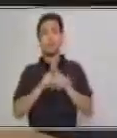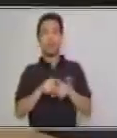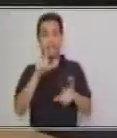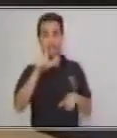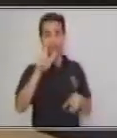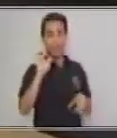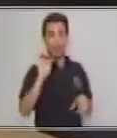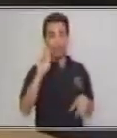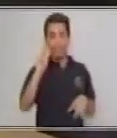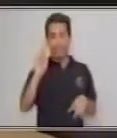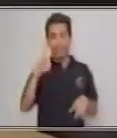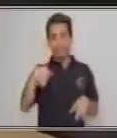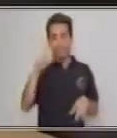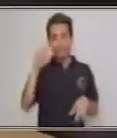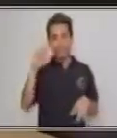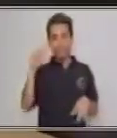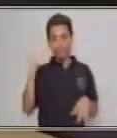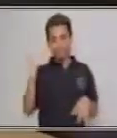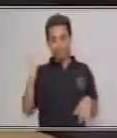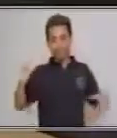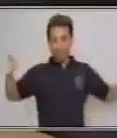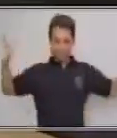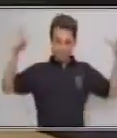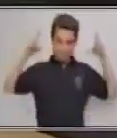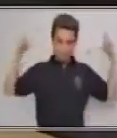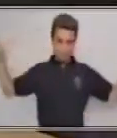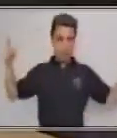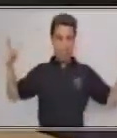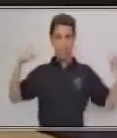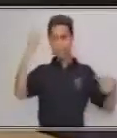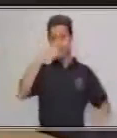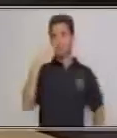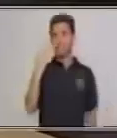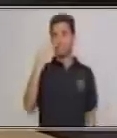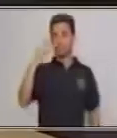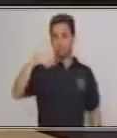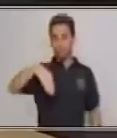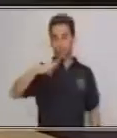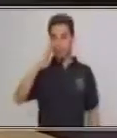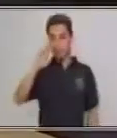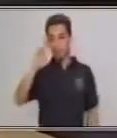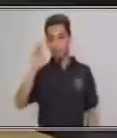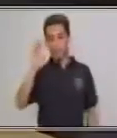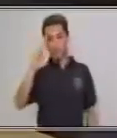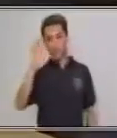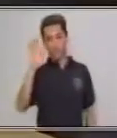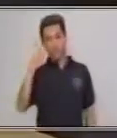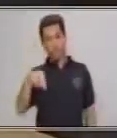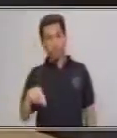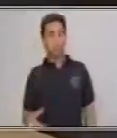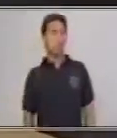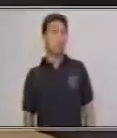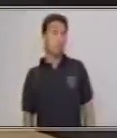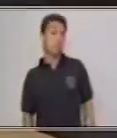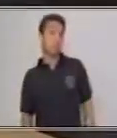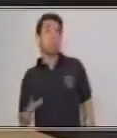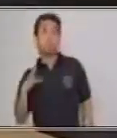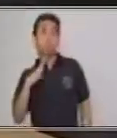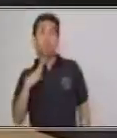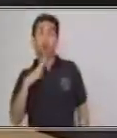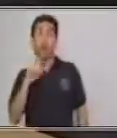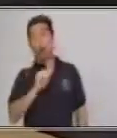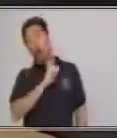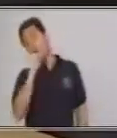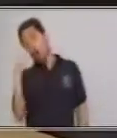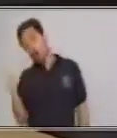son muchos de nuestros textos narrativos. También tenemos otros que podemos agregar, como por ejemplo la novela.